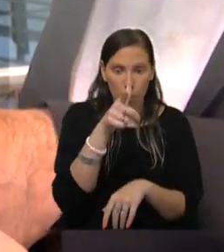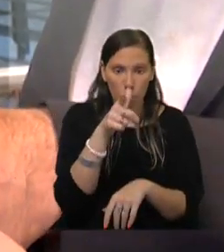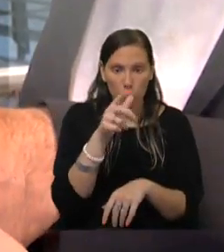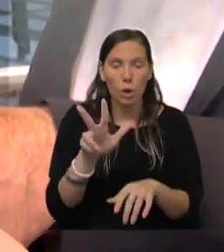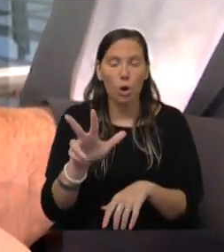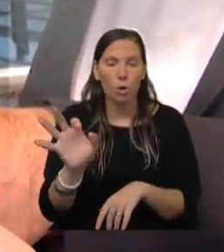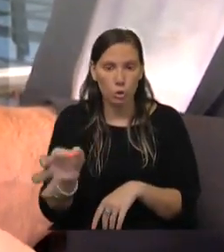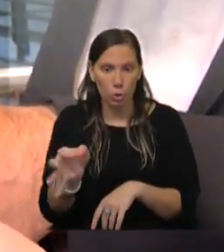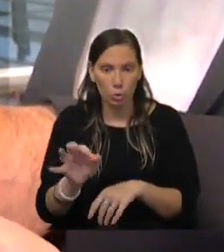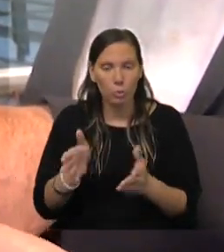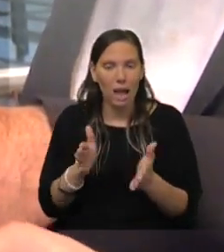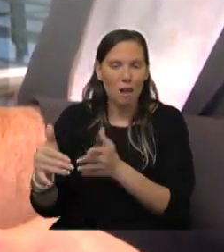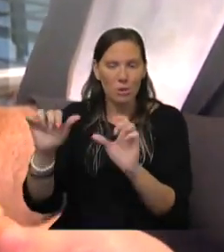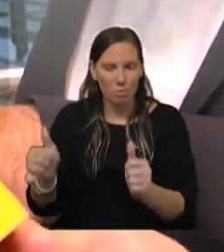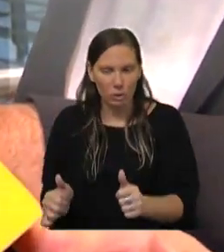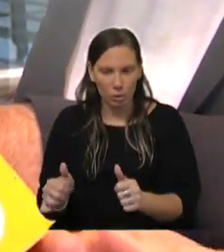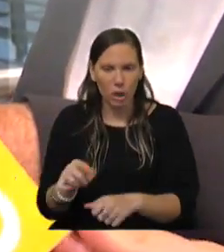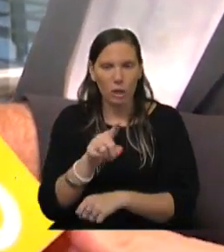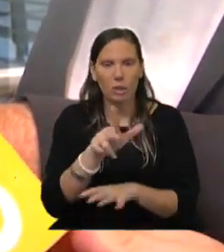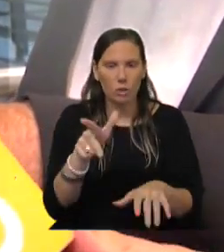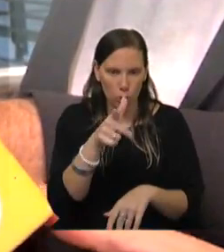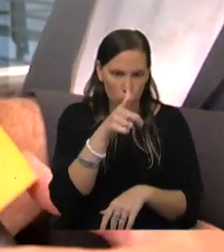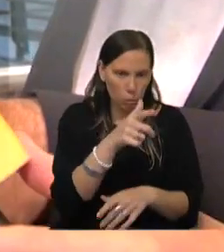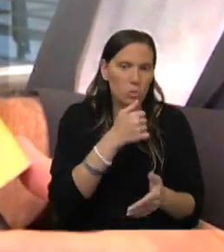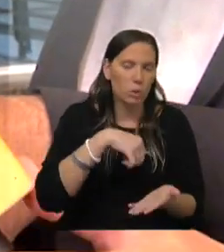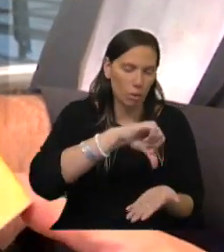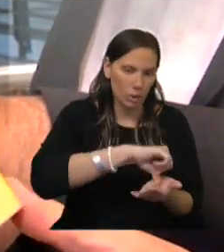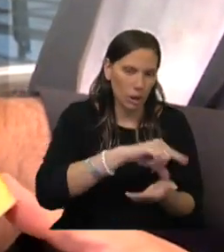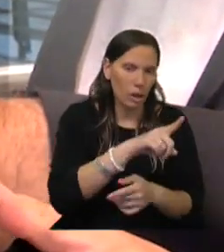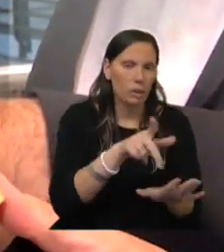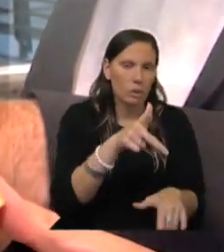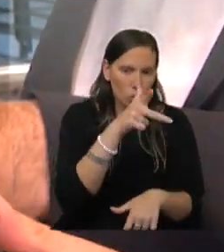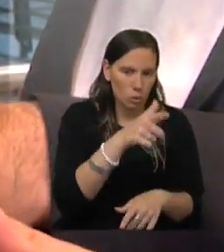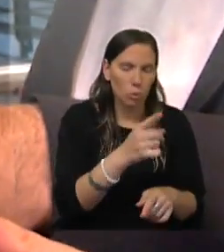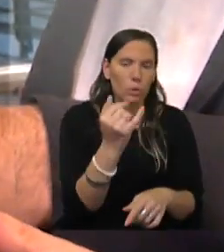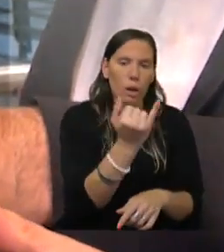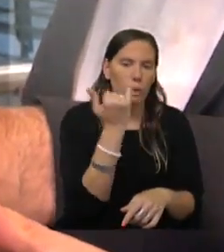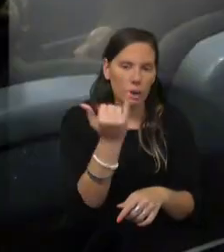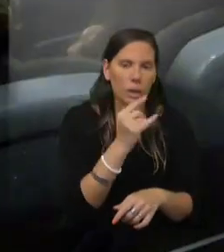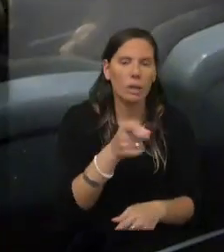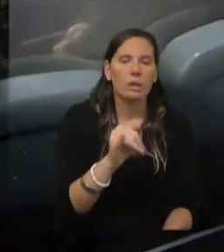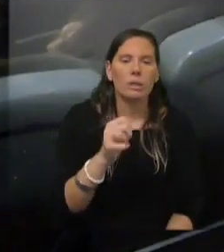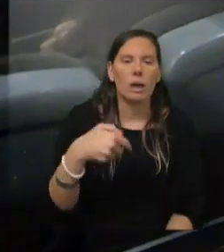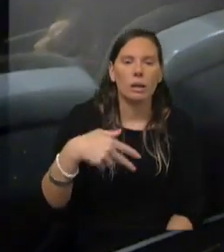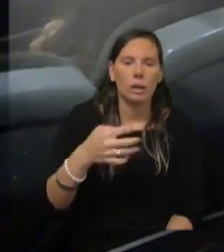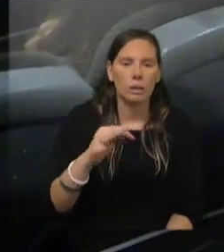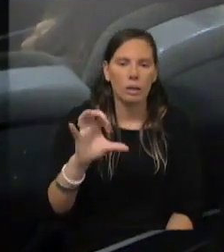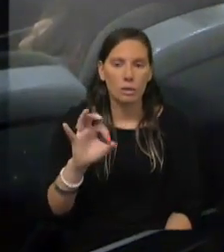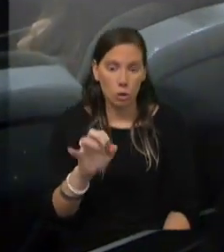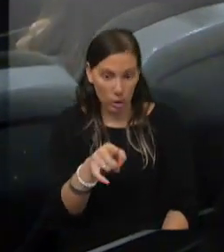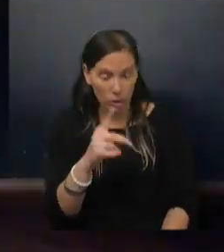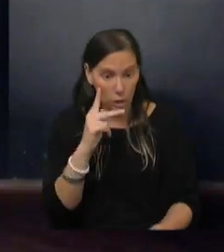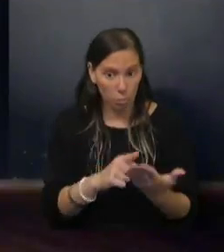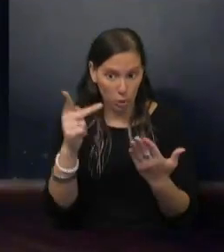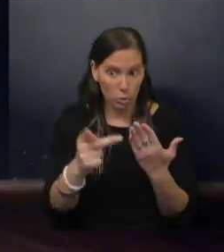8 de octubre camino Maldonado y 18 de julio ciudad vieja 18 de julio Avenida Italia yan natao eh en ese proyecto